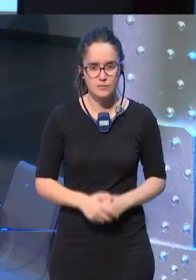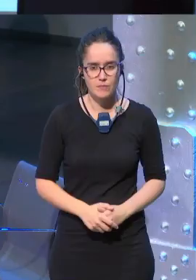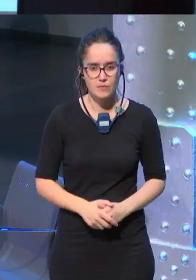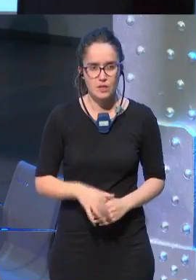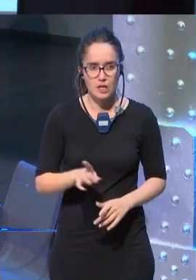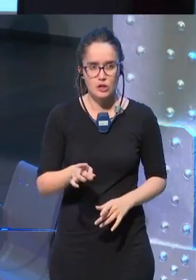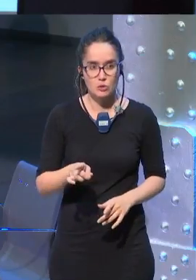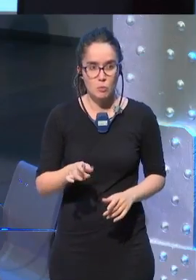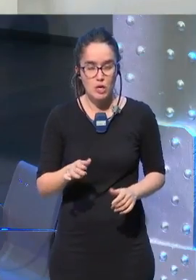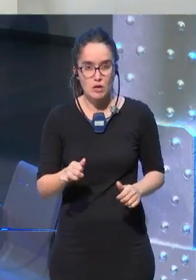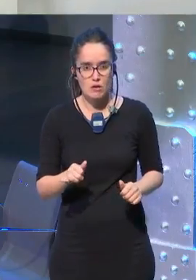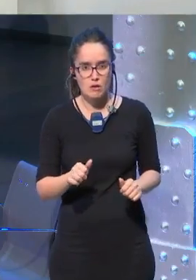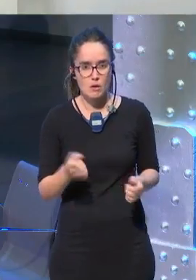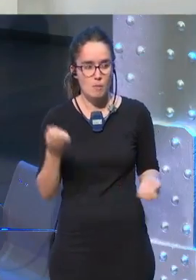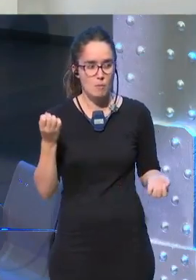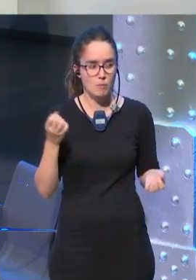Mira, esto es muy performático.